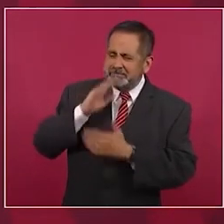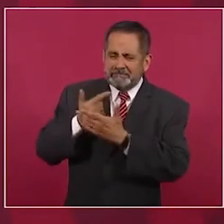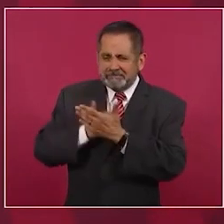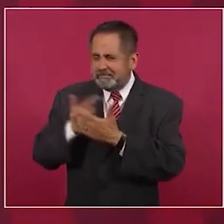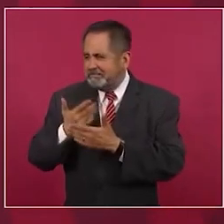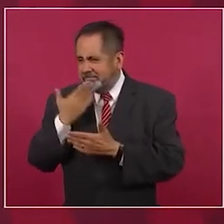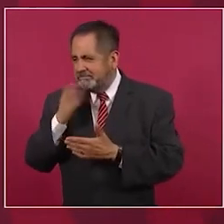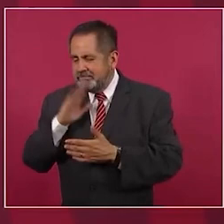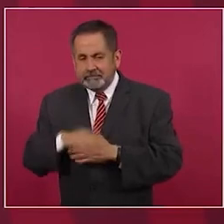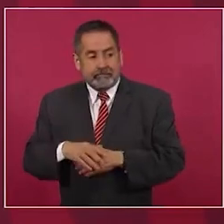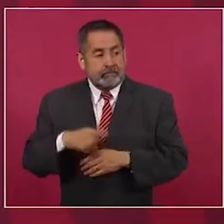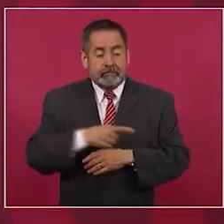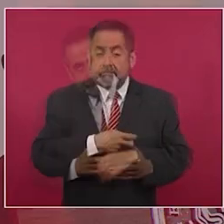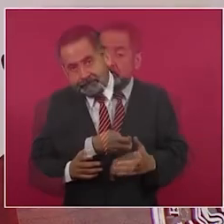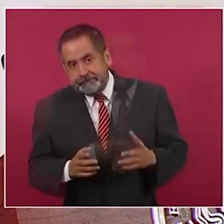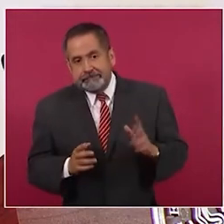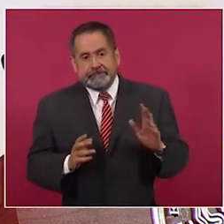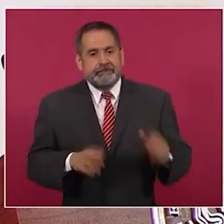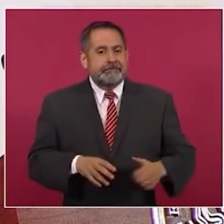Pues sí,